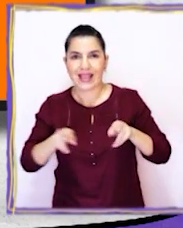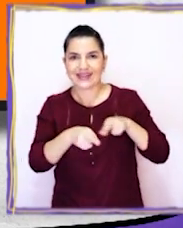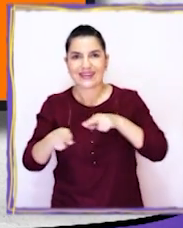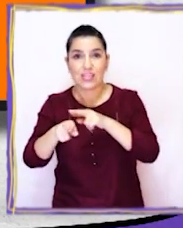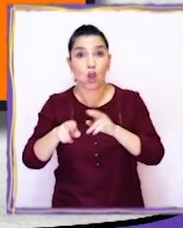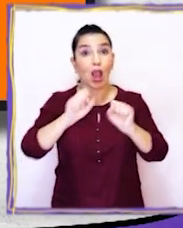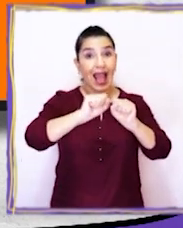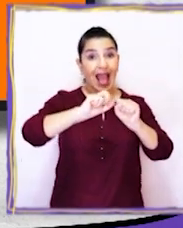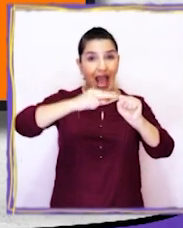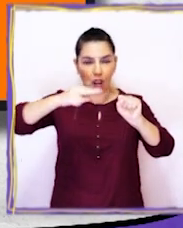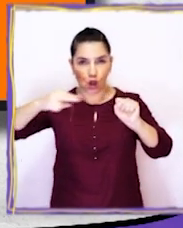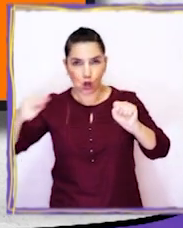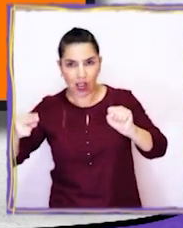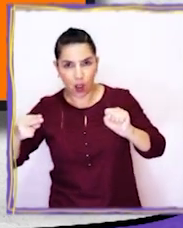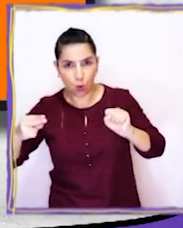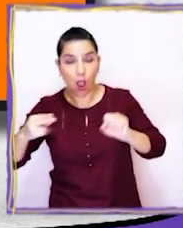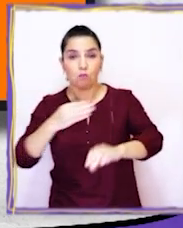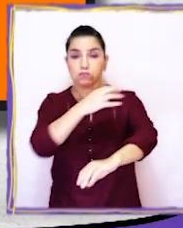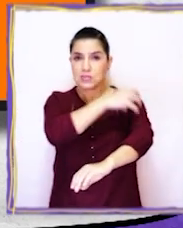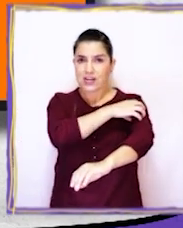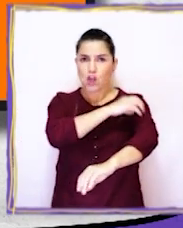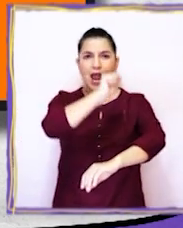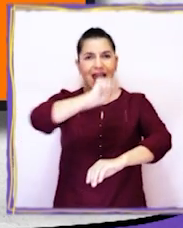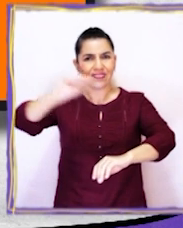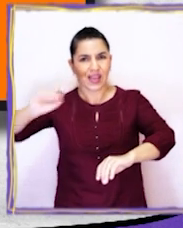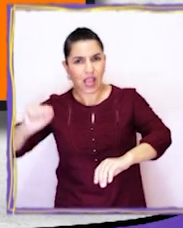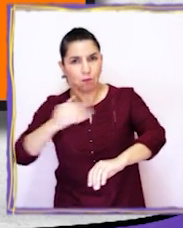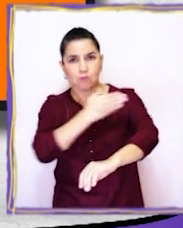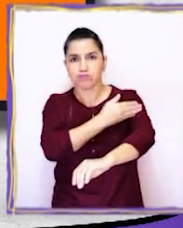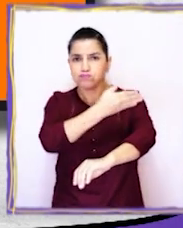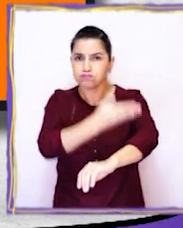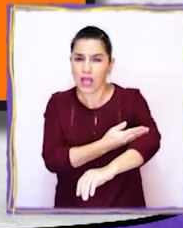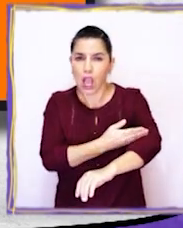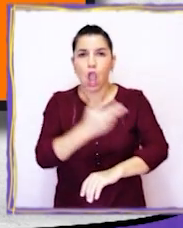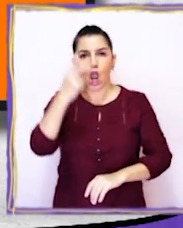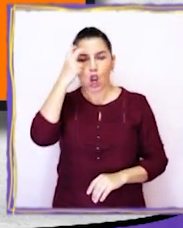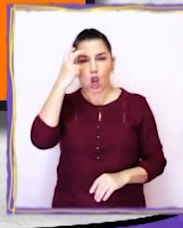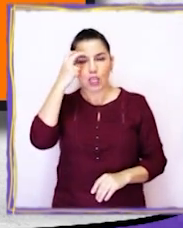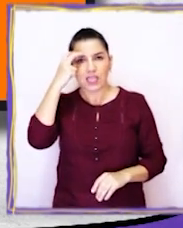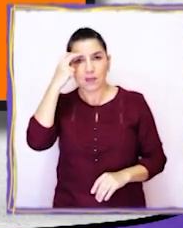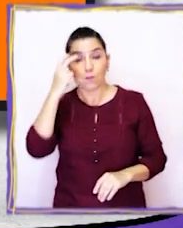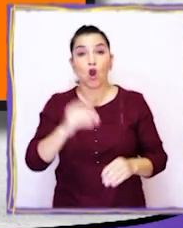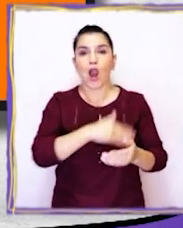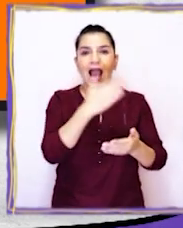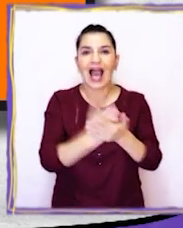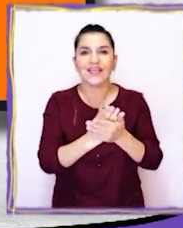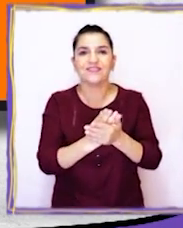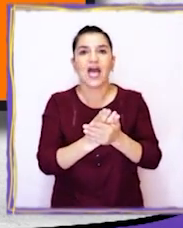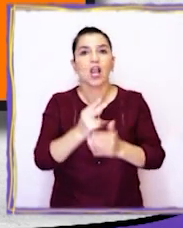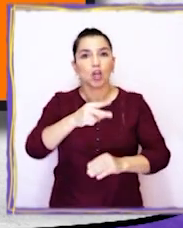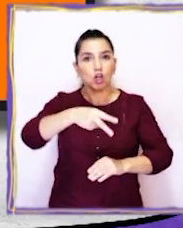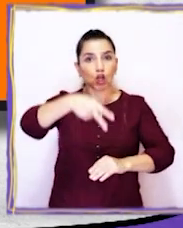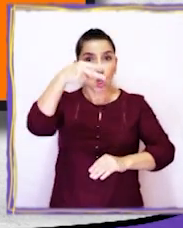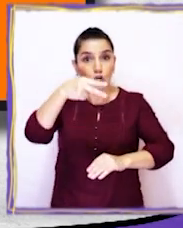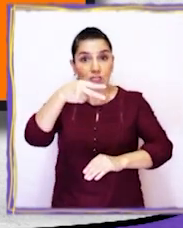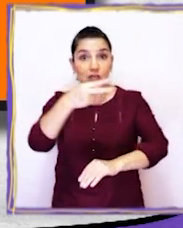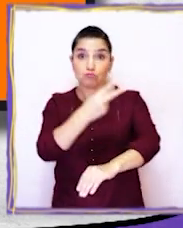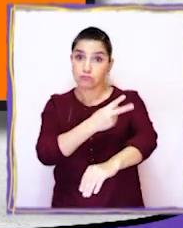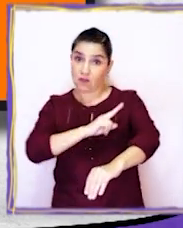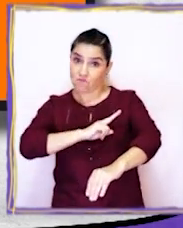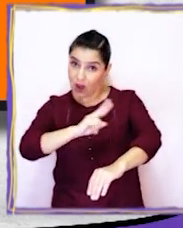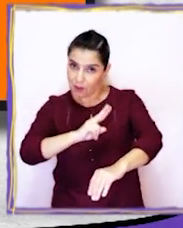Es decir, se extiende desde la región de Atacama, pasando por la región de Coquimbo, hasta llegar a la parte norte de la región de